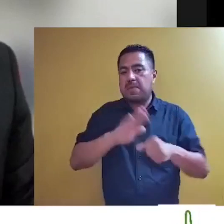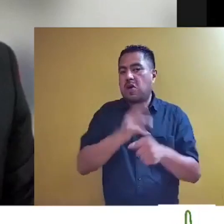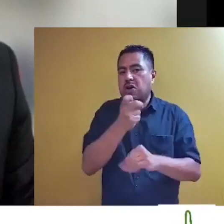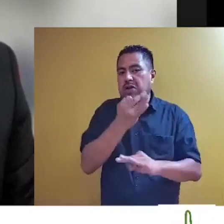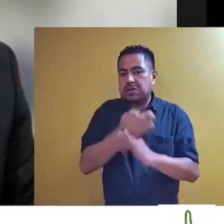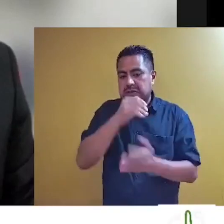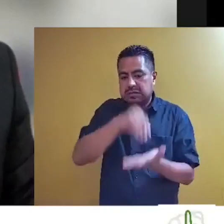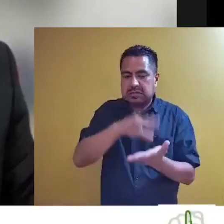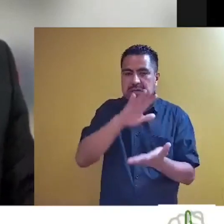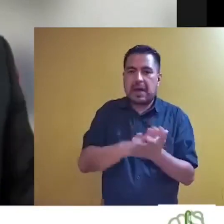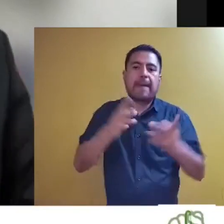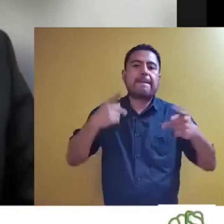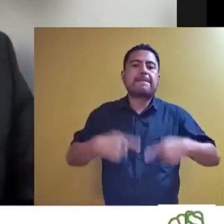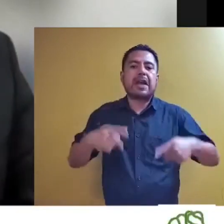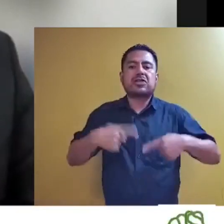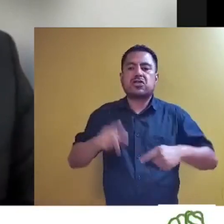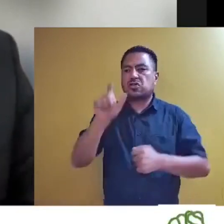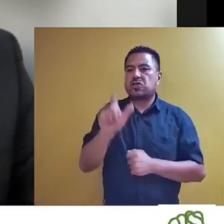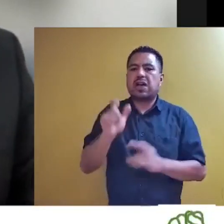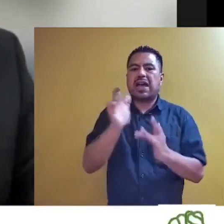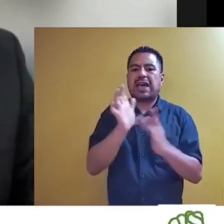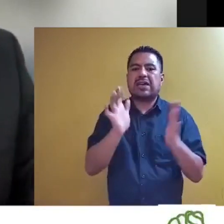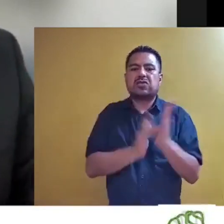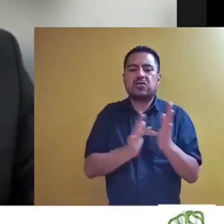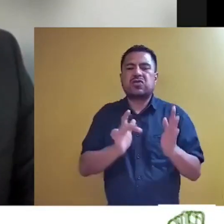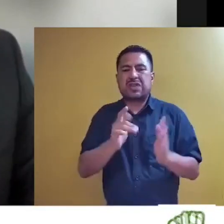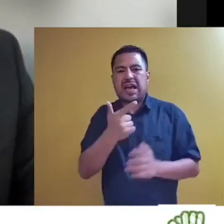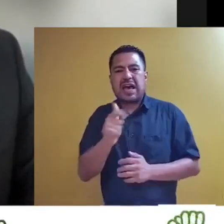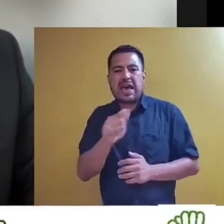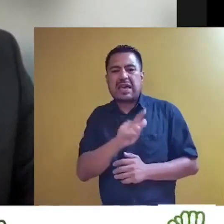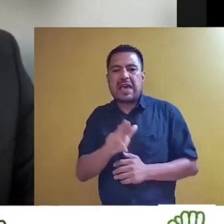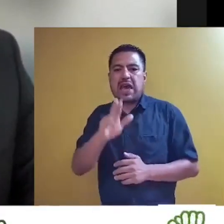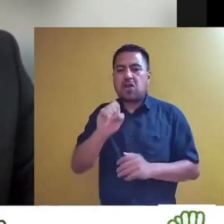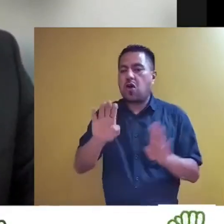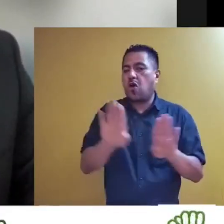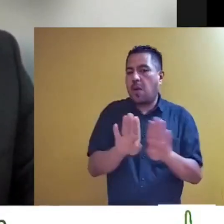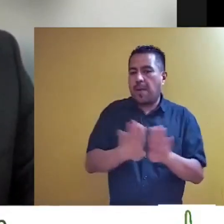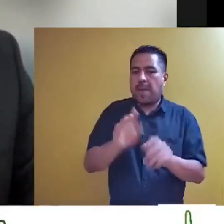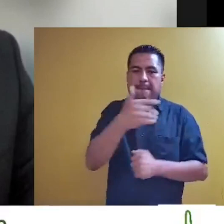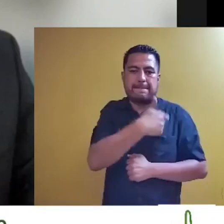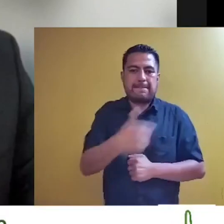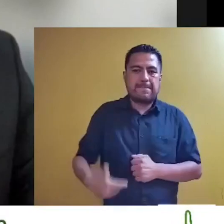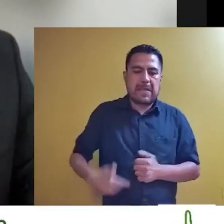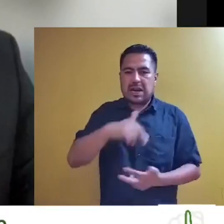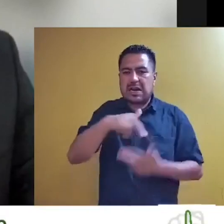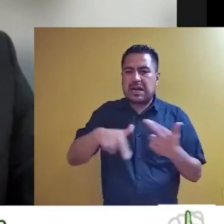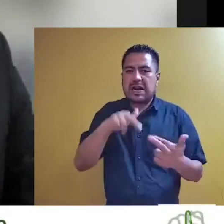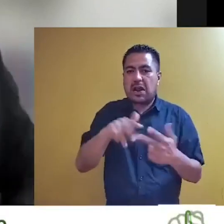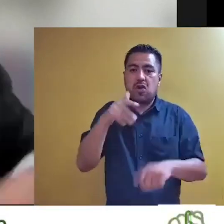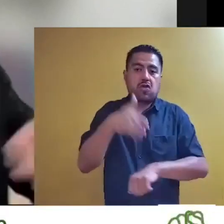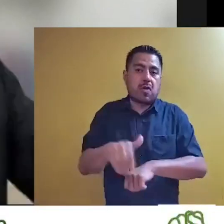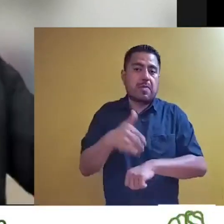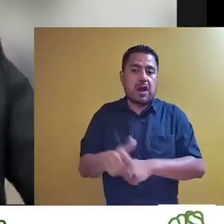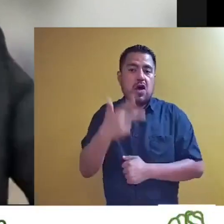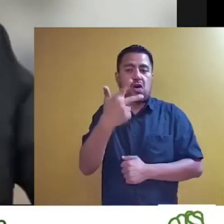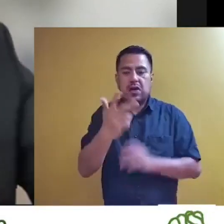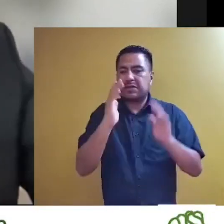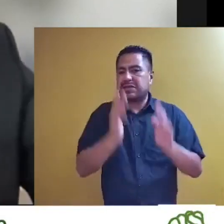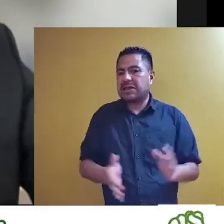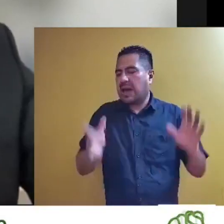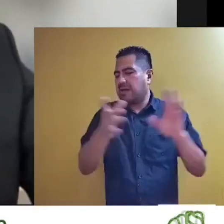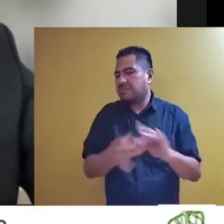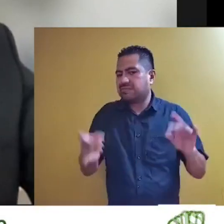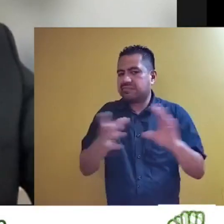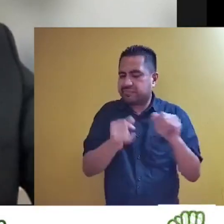la designación del ciudadano Jesús Enrique Hernández Gallardo como consejero presidente del Consejo Distrital 8 en los términos precisados